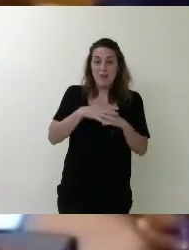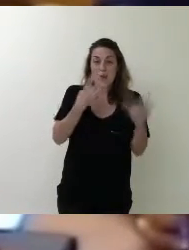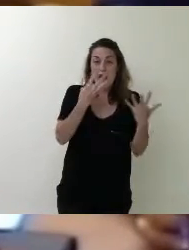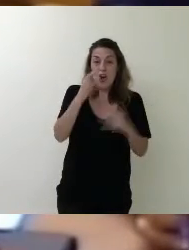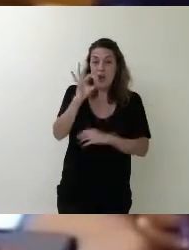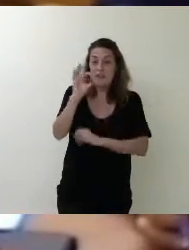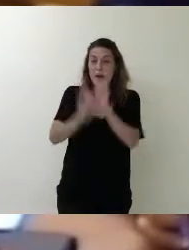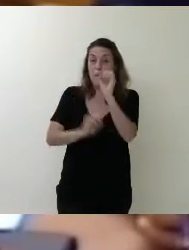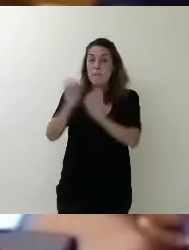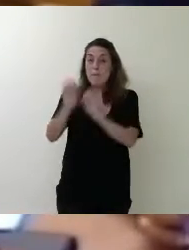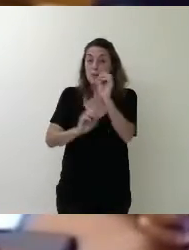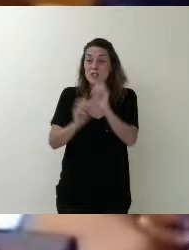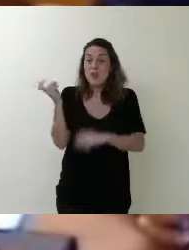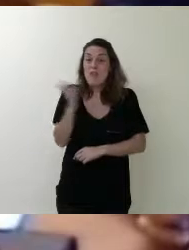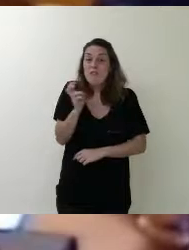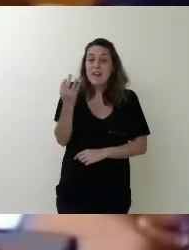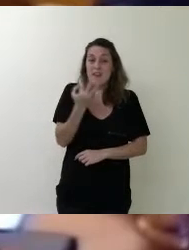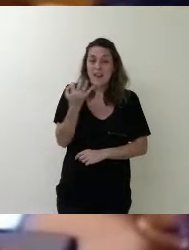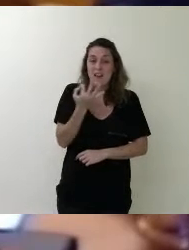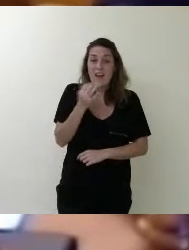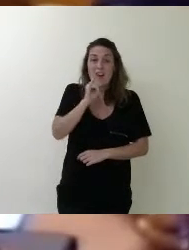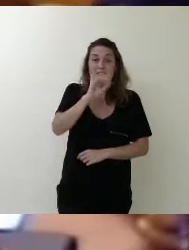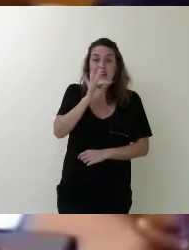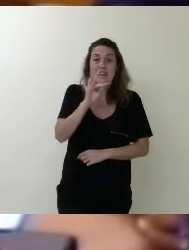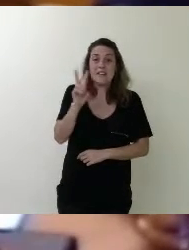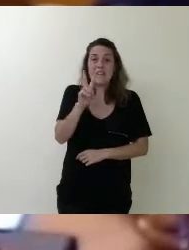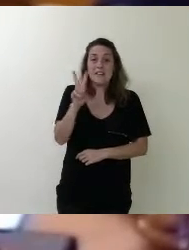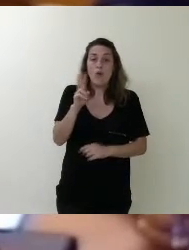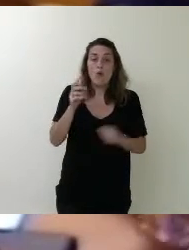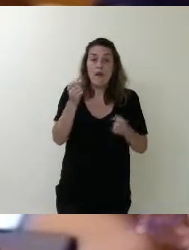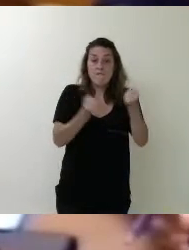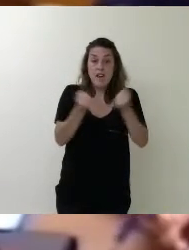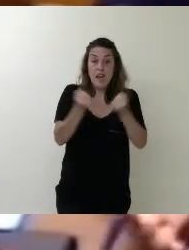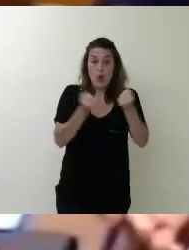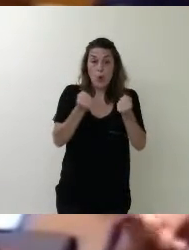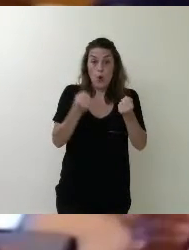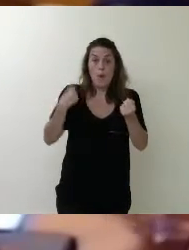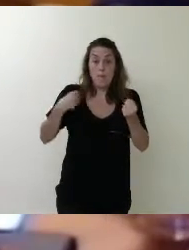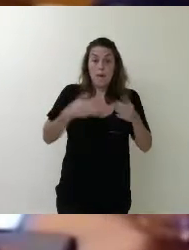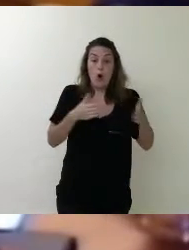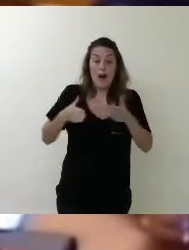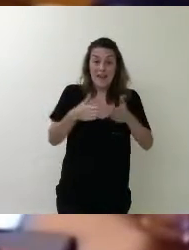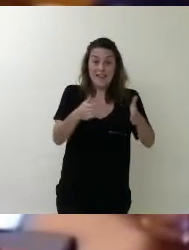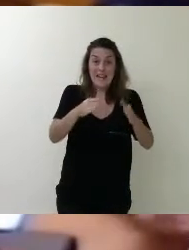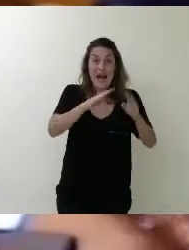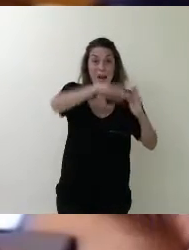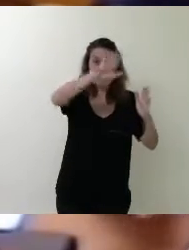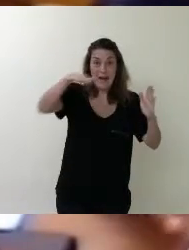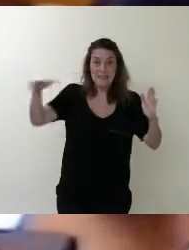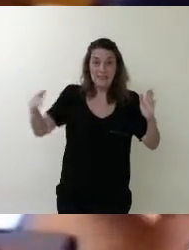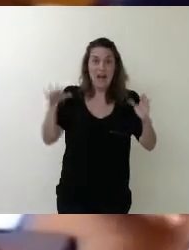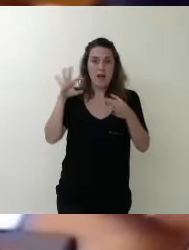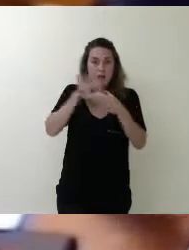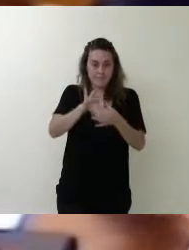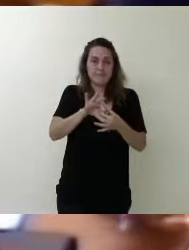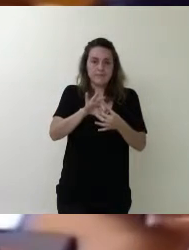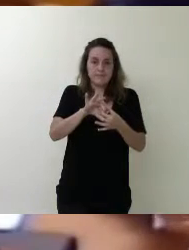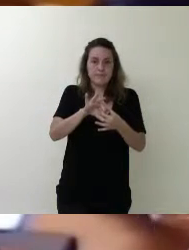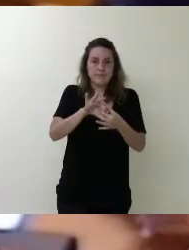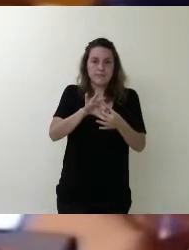corresponden a la ITV de una serie de vehículos del Servicio Administrativo de Carreteras y Paisajes, que, bueno, por distintas